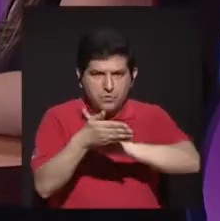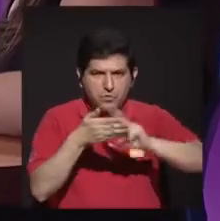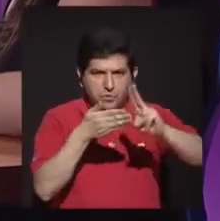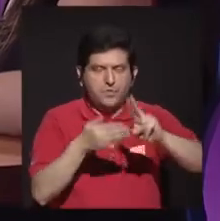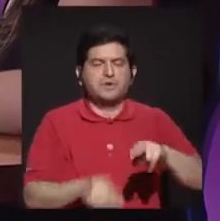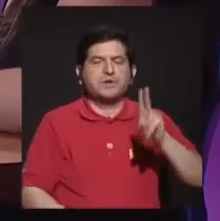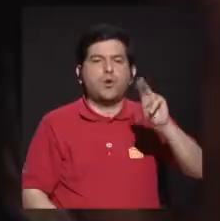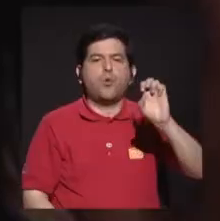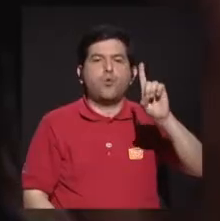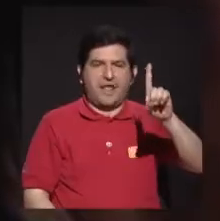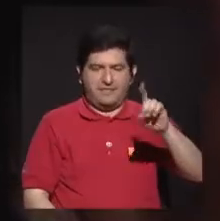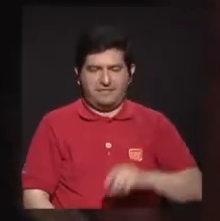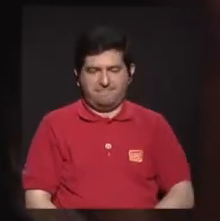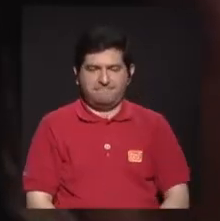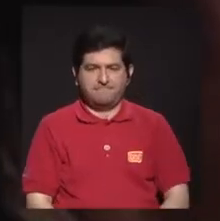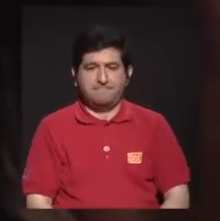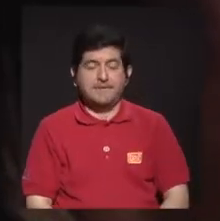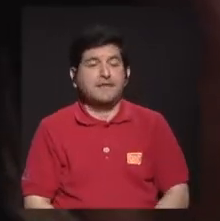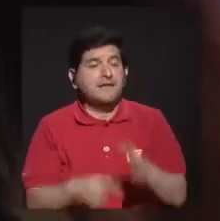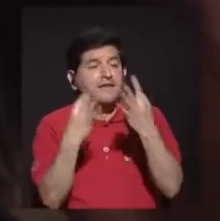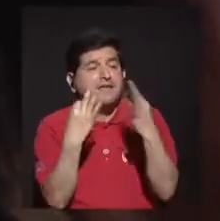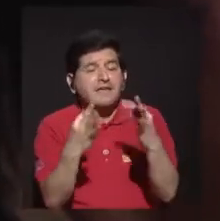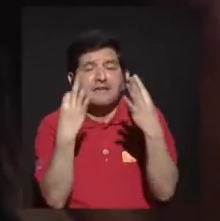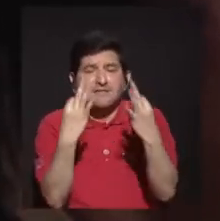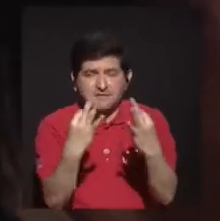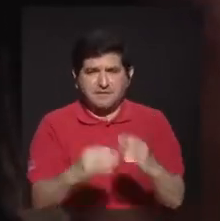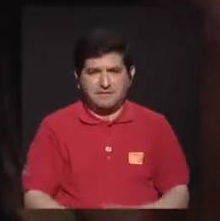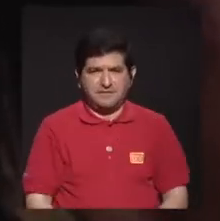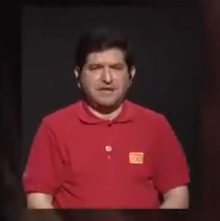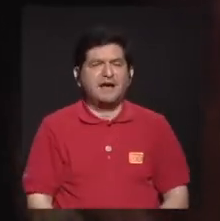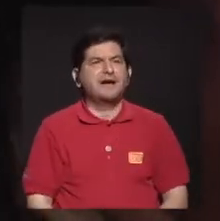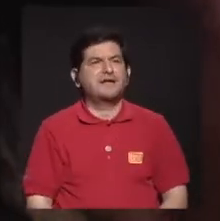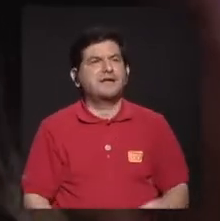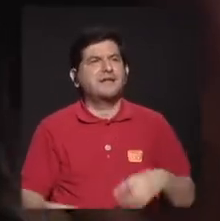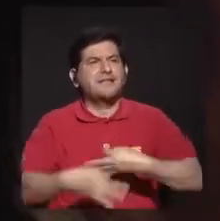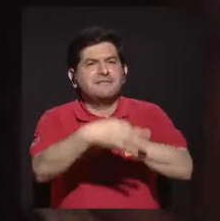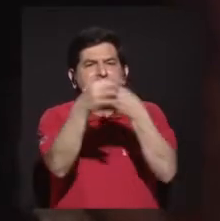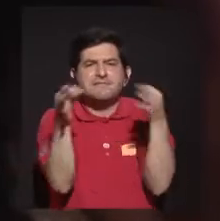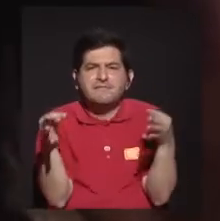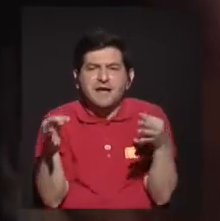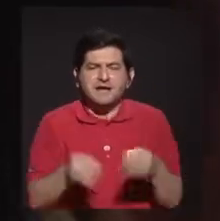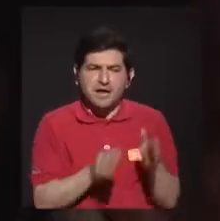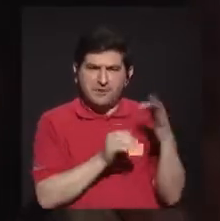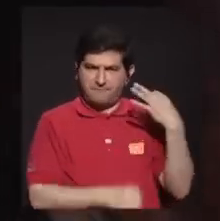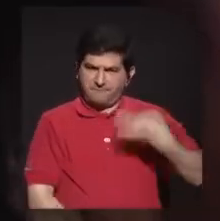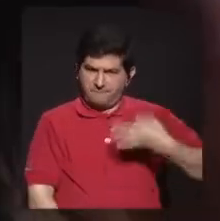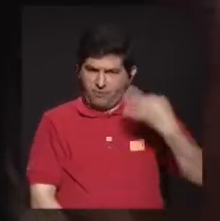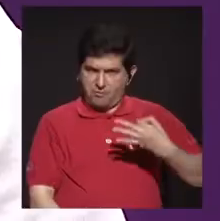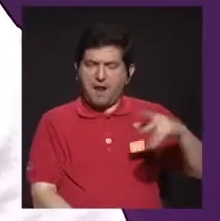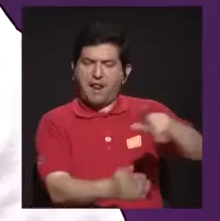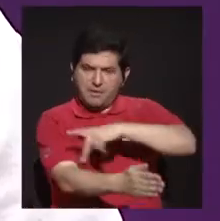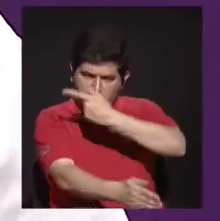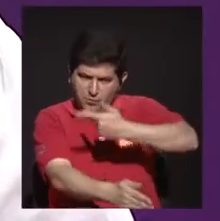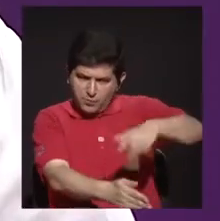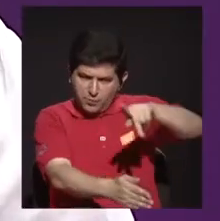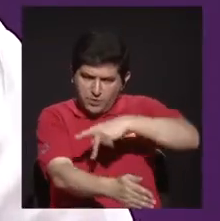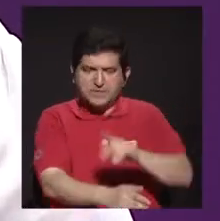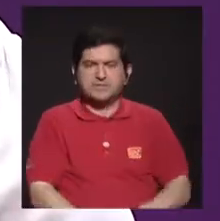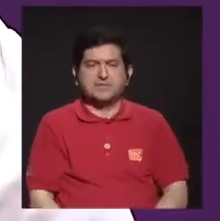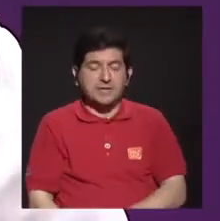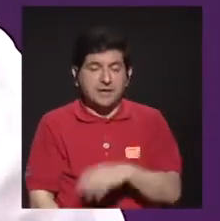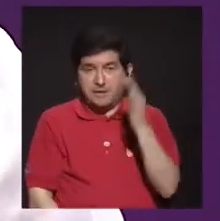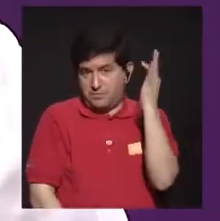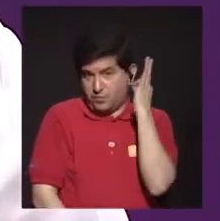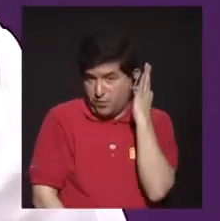Estatal a Distancia y que pudiéramos hacerlo como un taller formal de poesía para que las